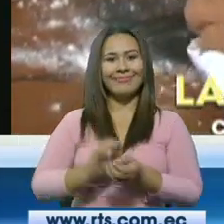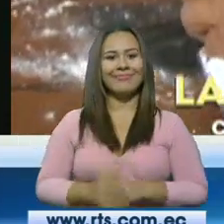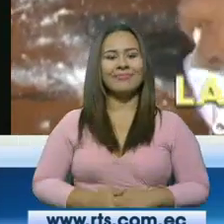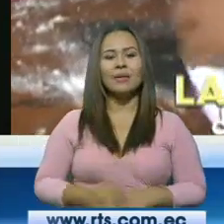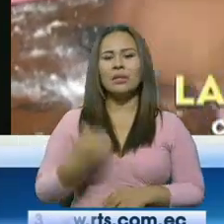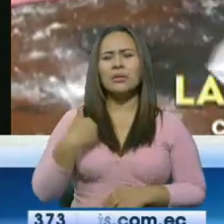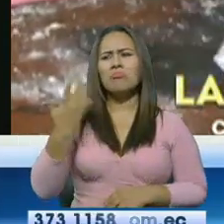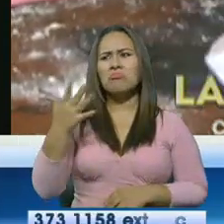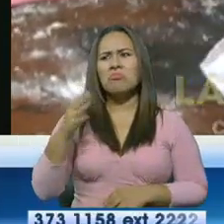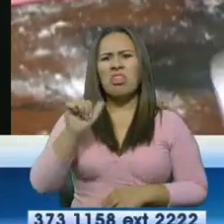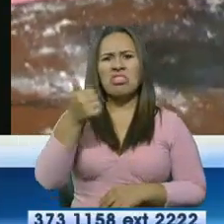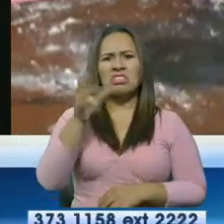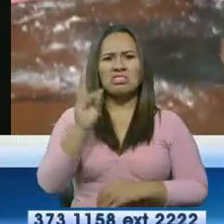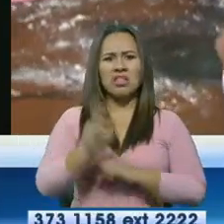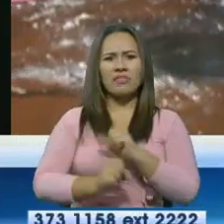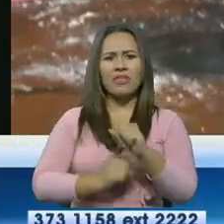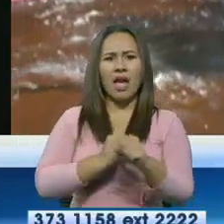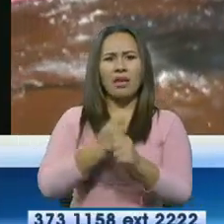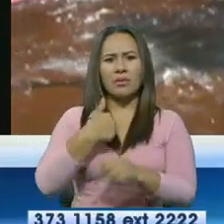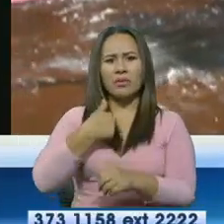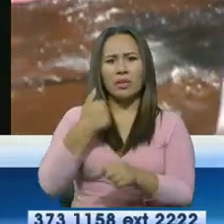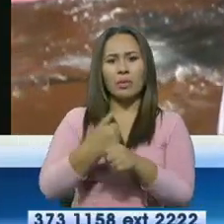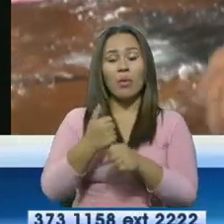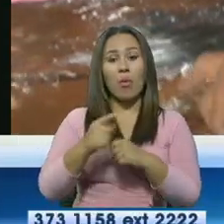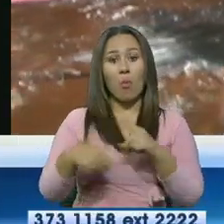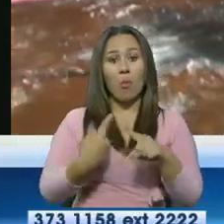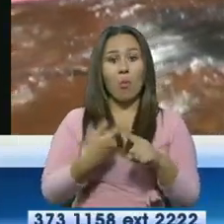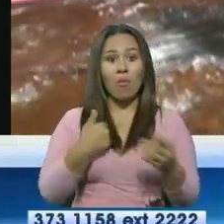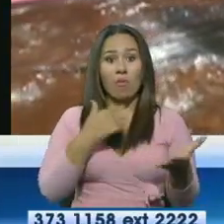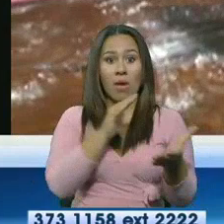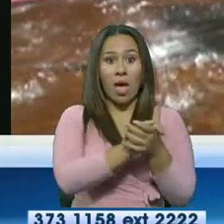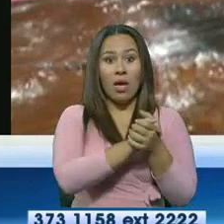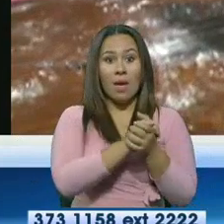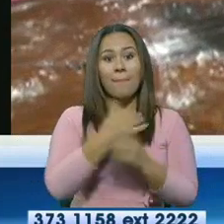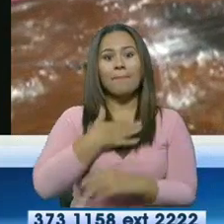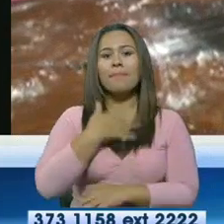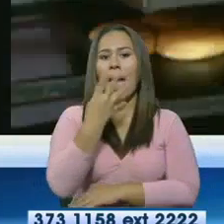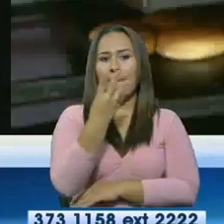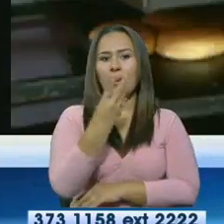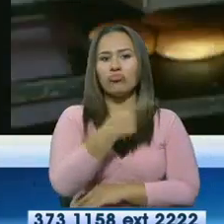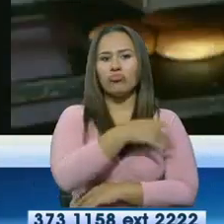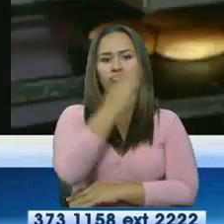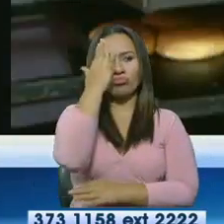hace unos 17 años. Cuando yo me casé, mi esposo es el que